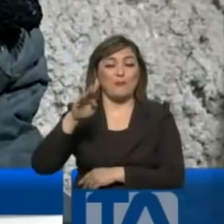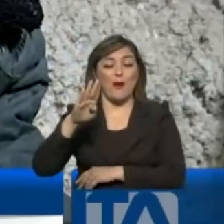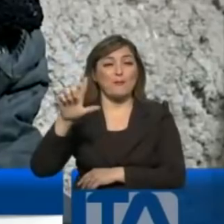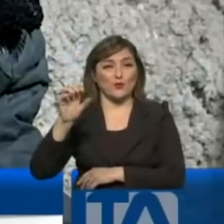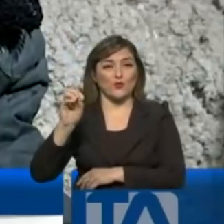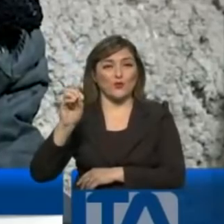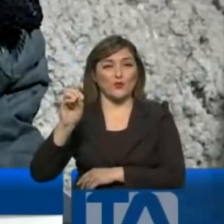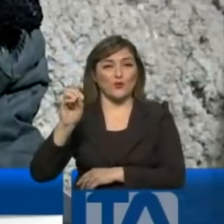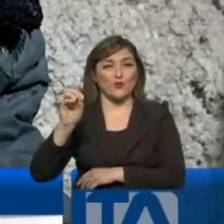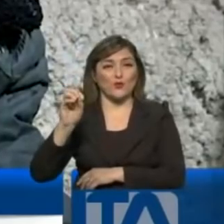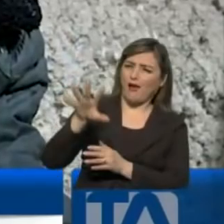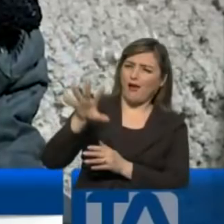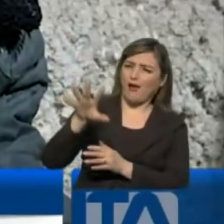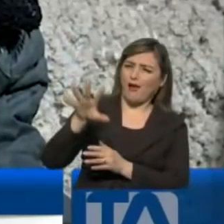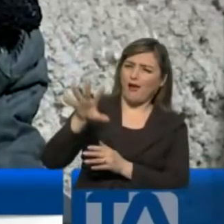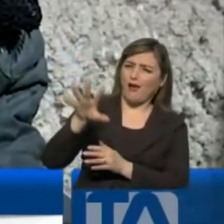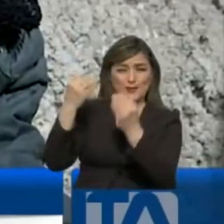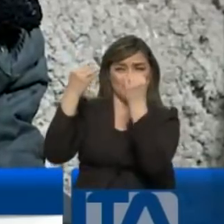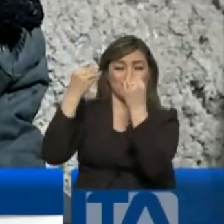Entonces él le enseñó